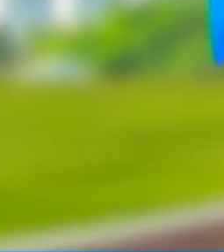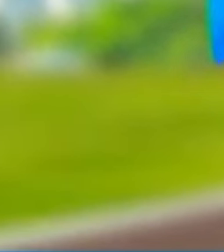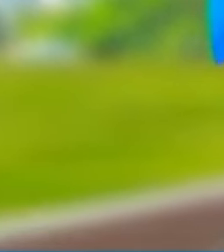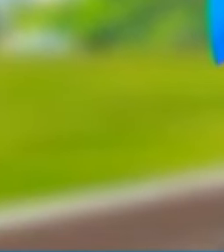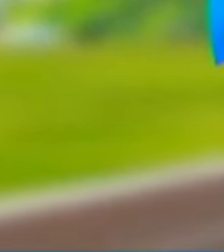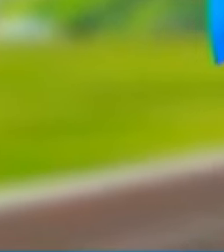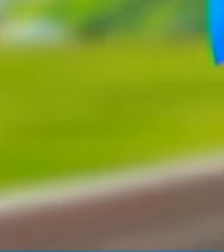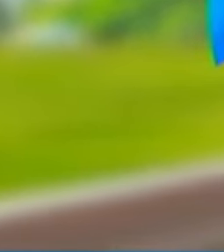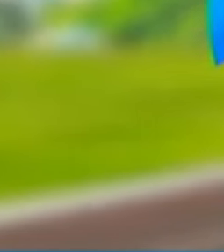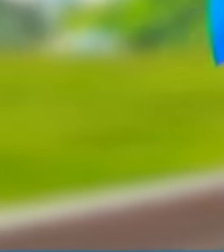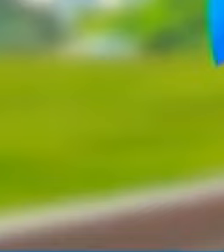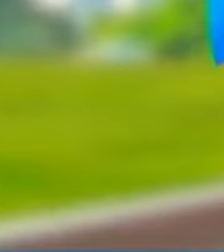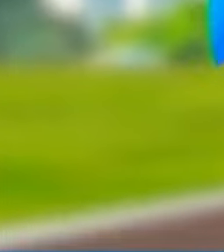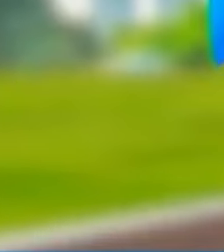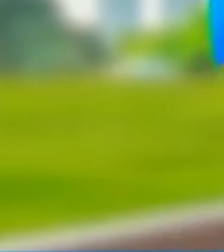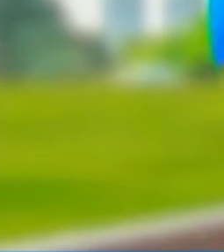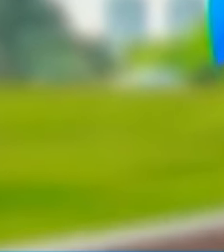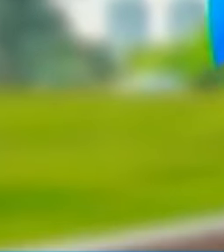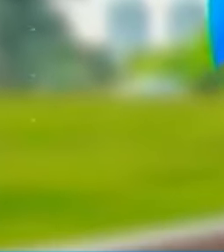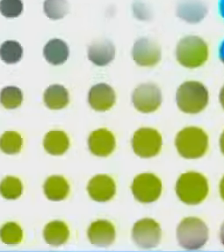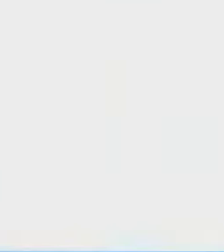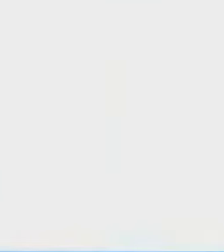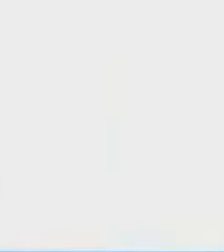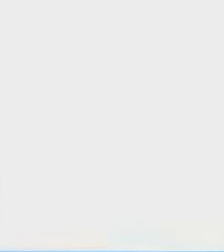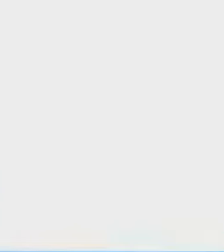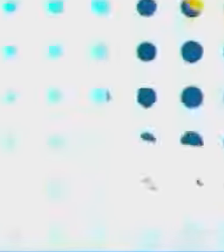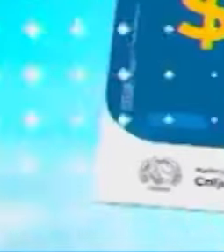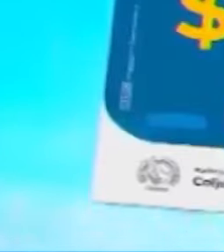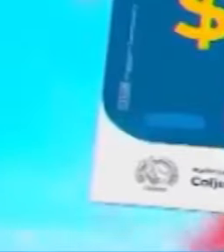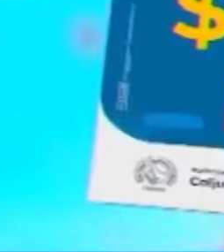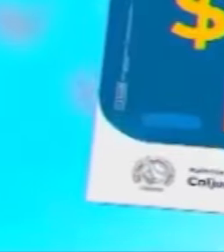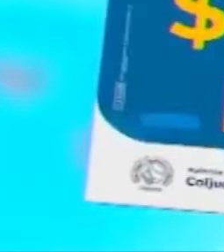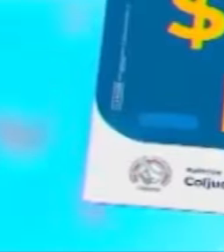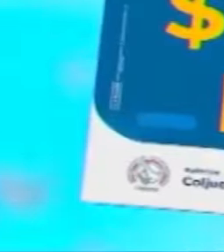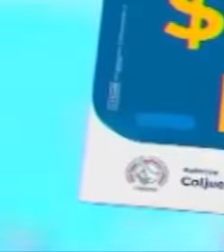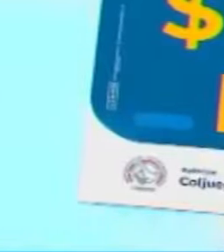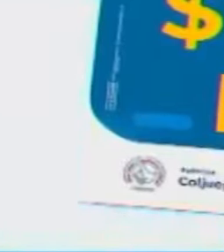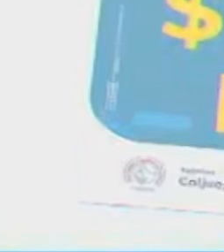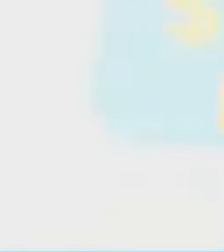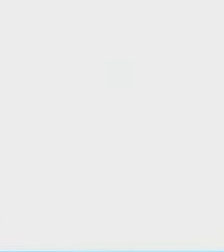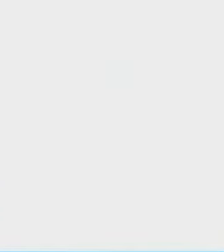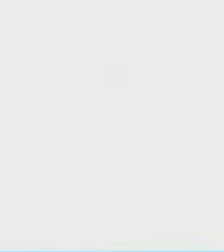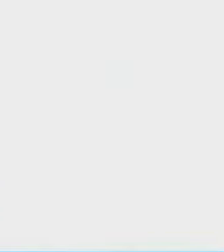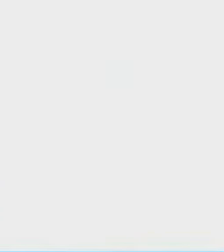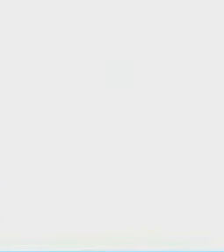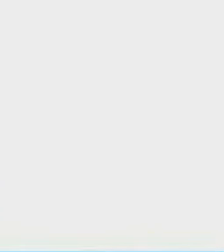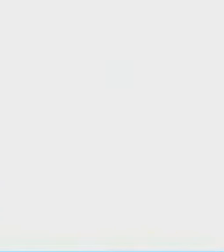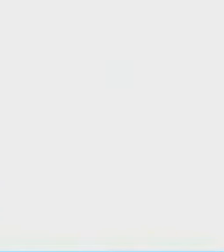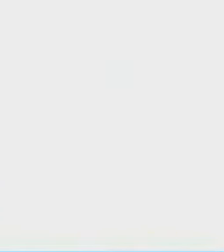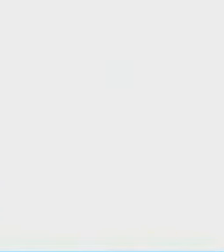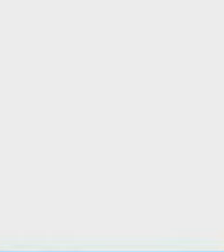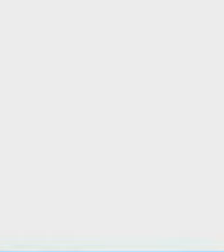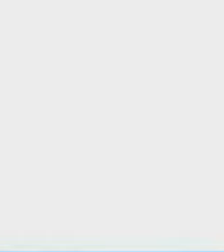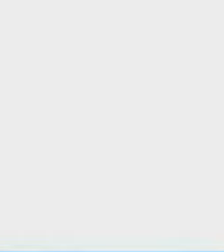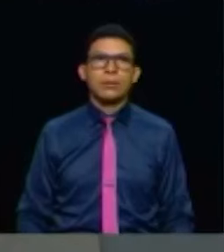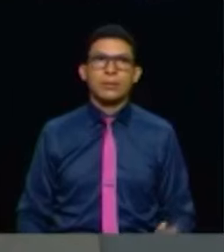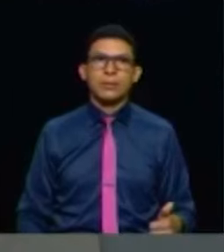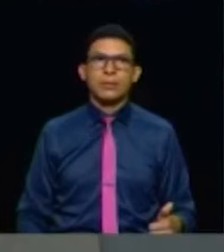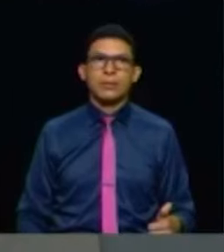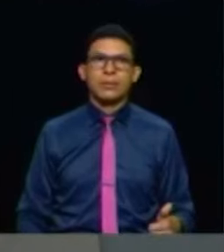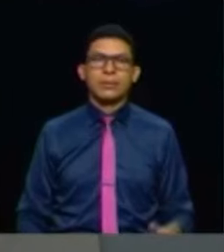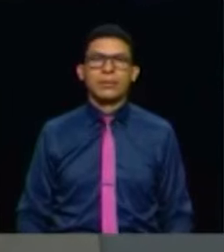20 premios de 500 mil pesos cada mes. Términos y condiciones en bmm.com.co. Vigilado Superintendencia Financiera de Colombia. Autoriza